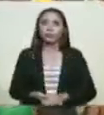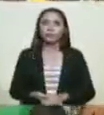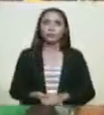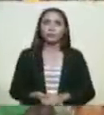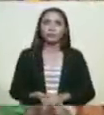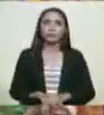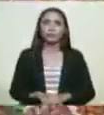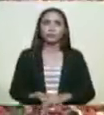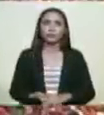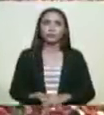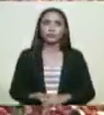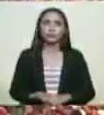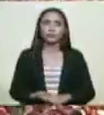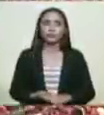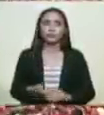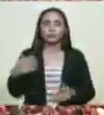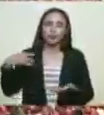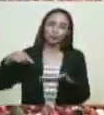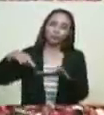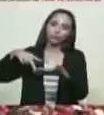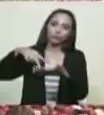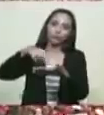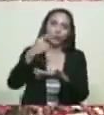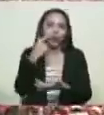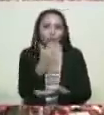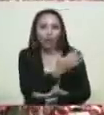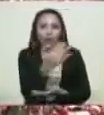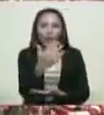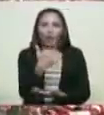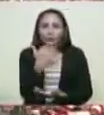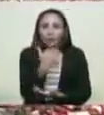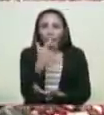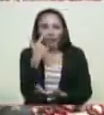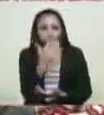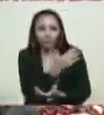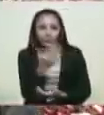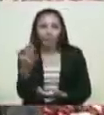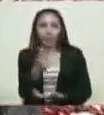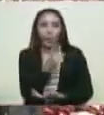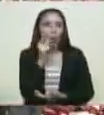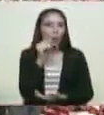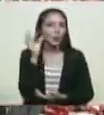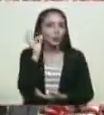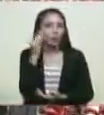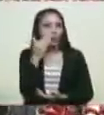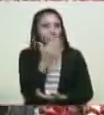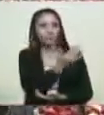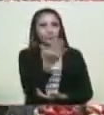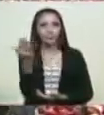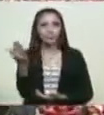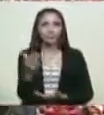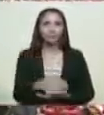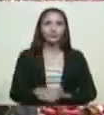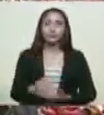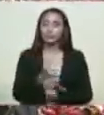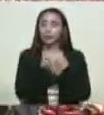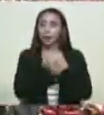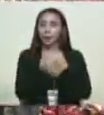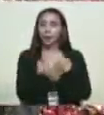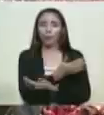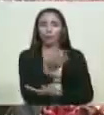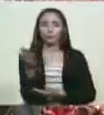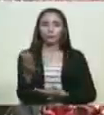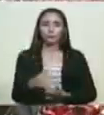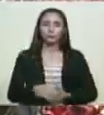Vamos a acercarnos por aquí para verlos a todos y a todas con mucho amor,